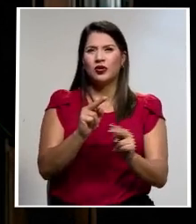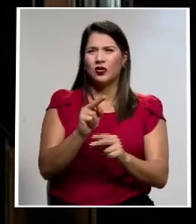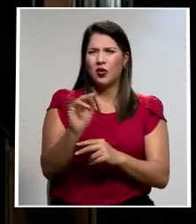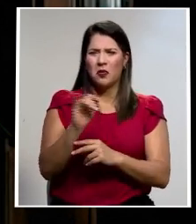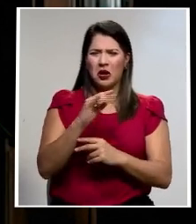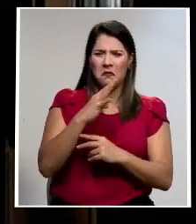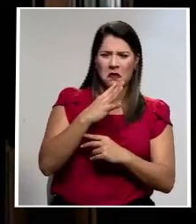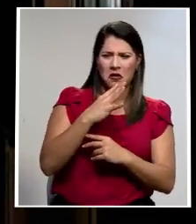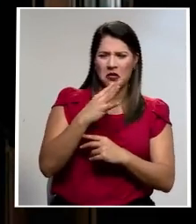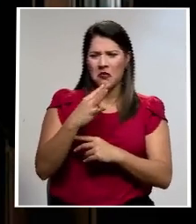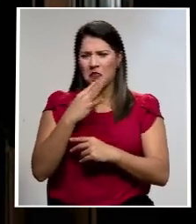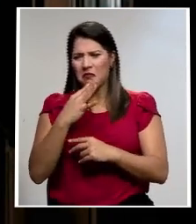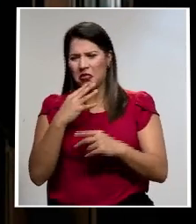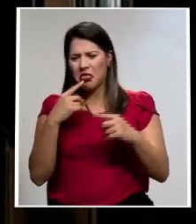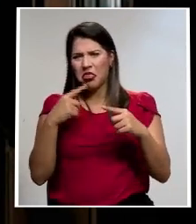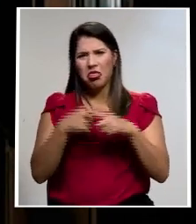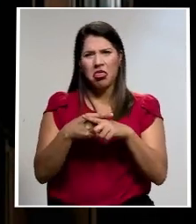contradictoria, la